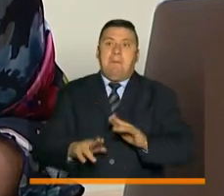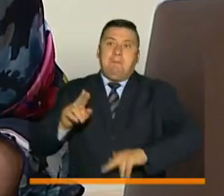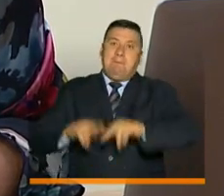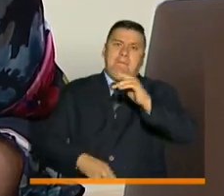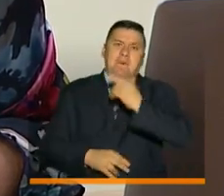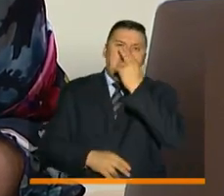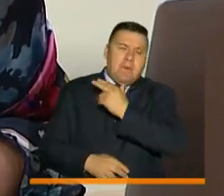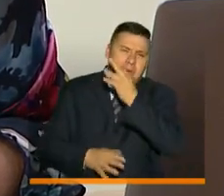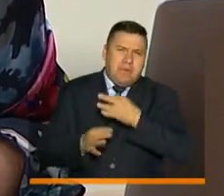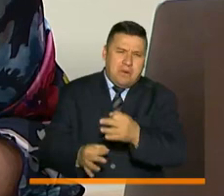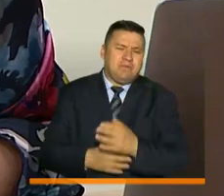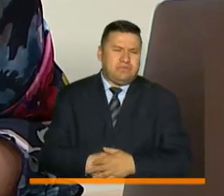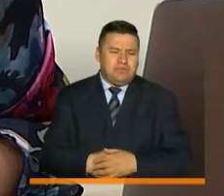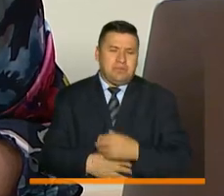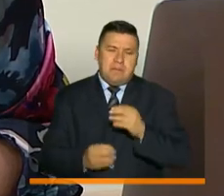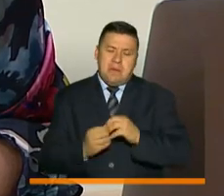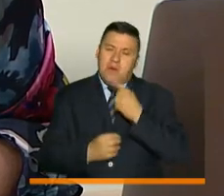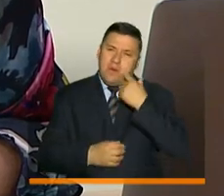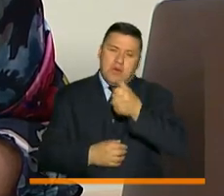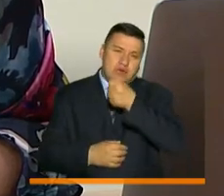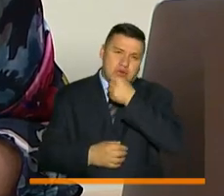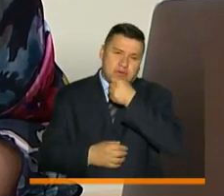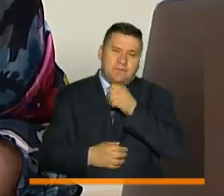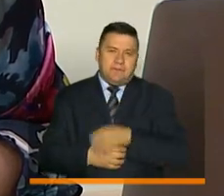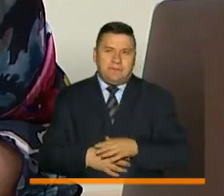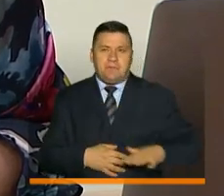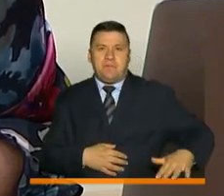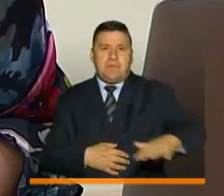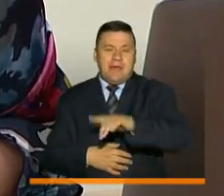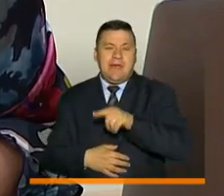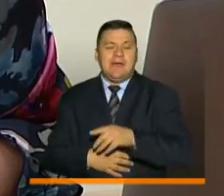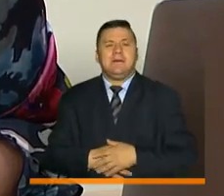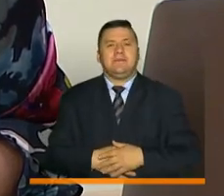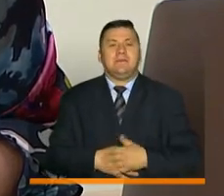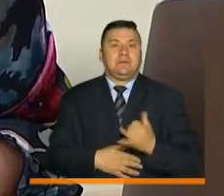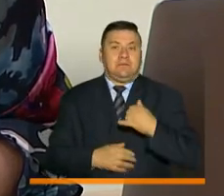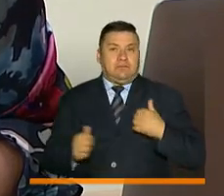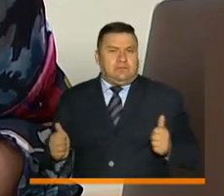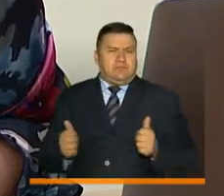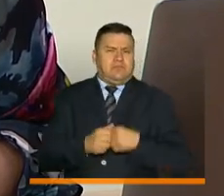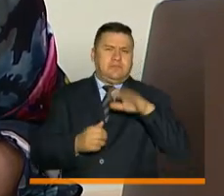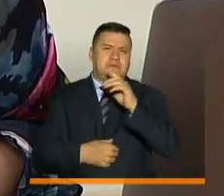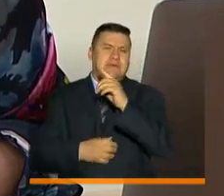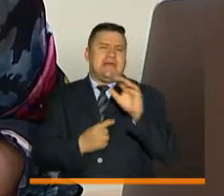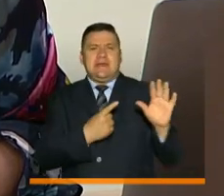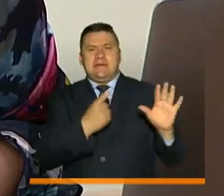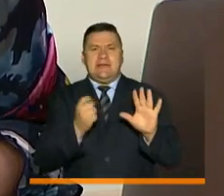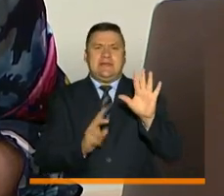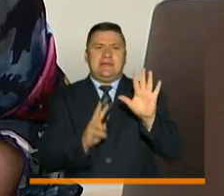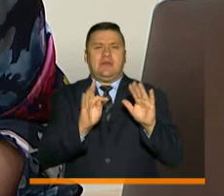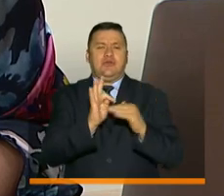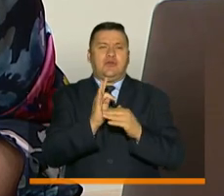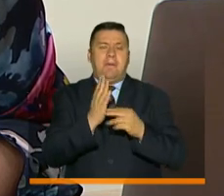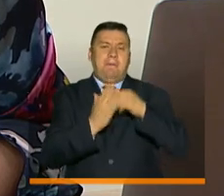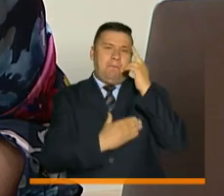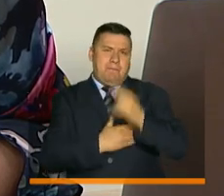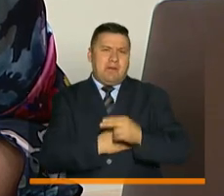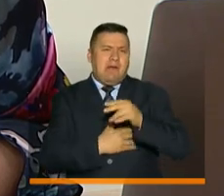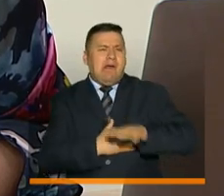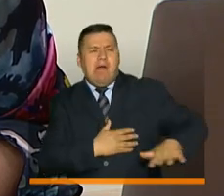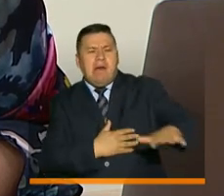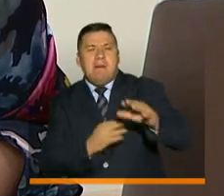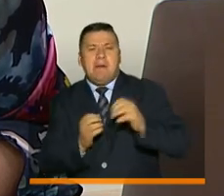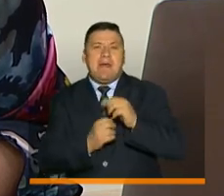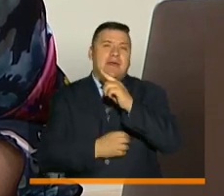con incumplimientos, es otra muy buena noticia para el sector y es la ruralidad. Estamos acompañando más de 668 proyectos en la ruralidad